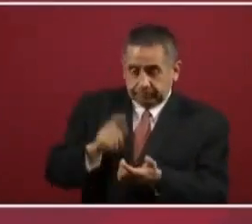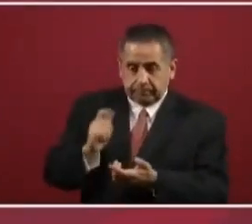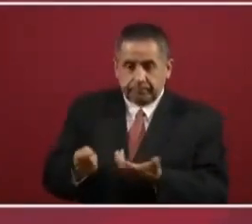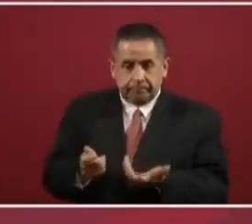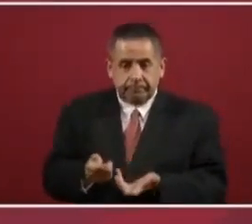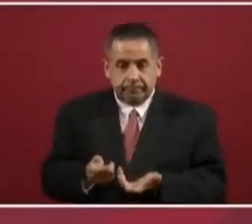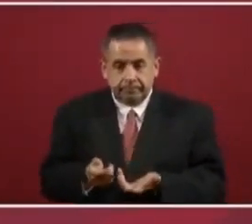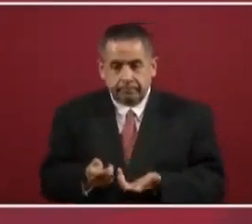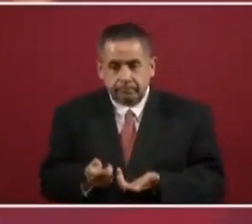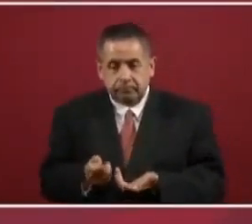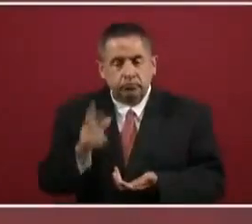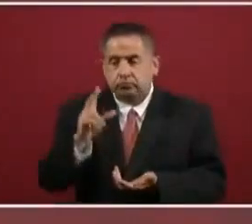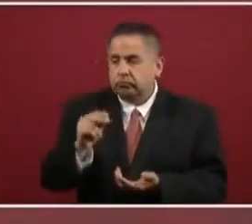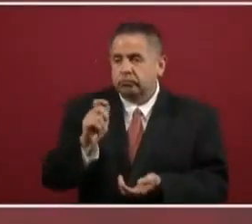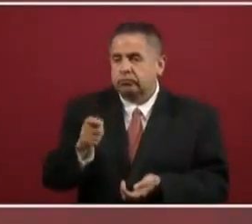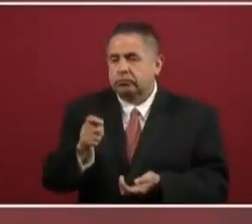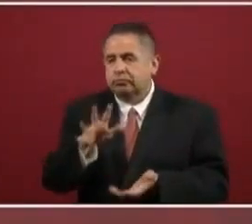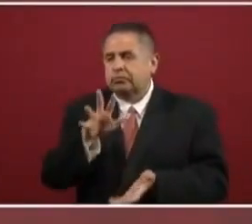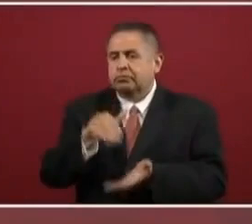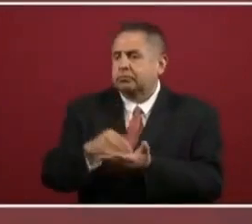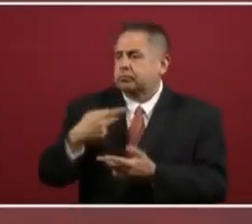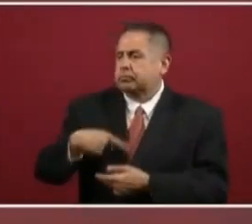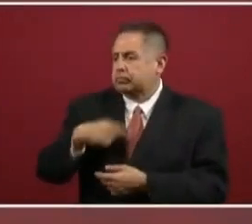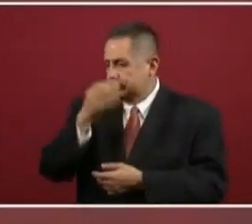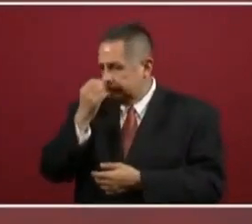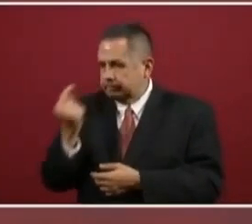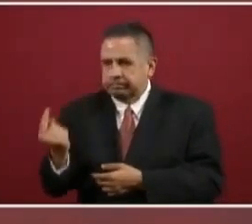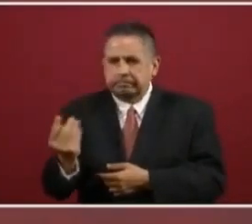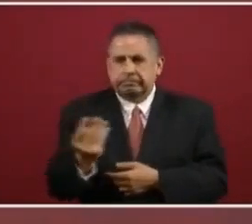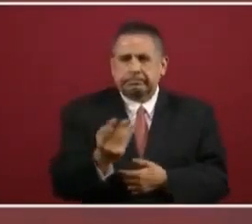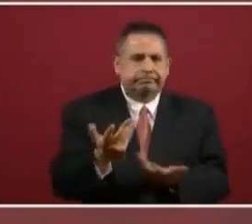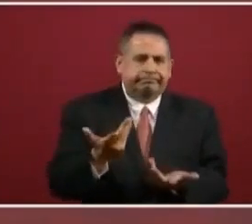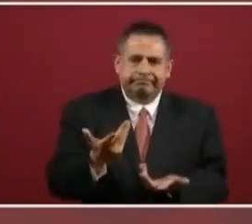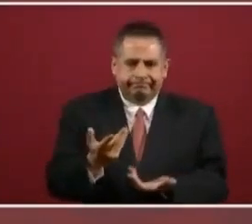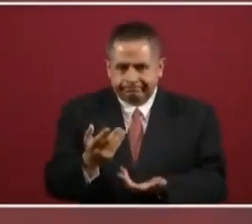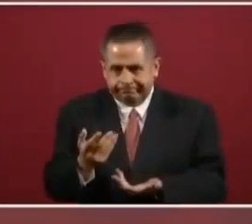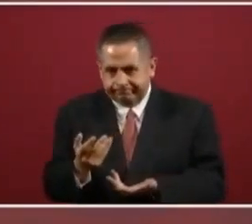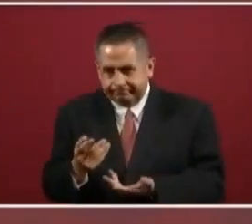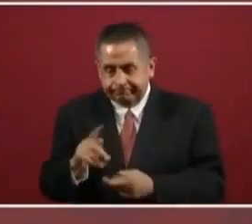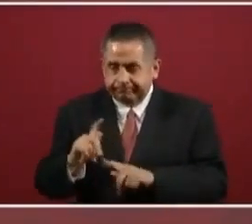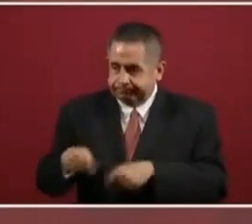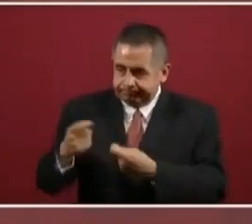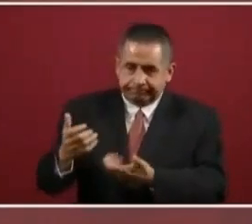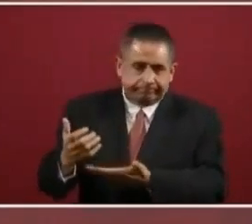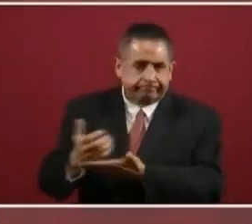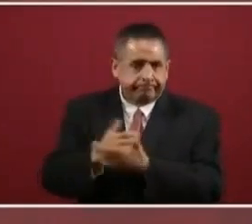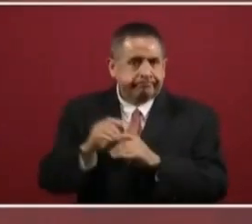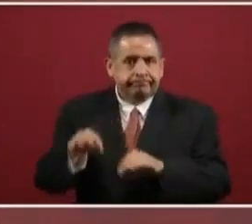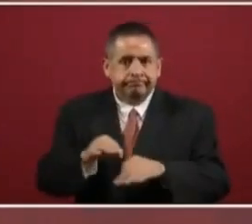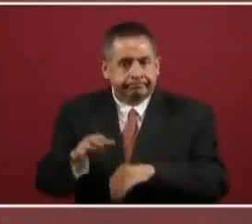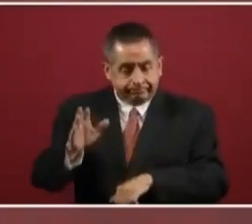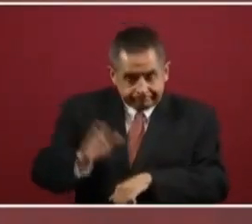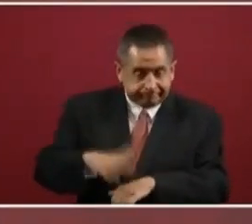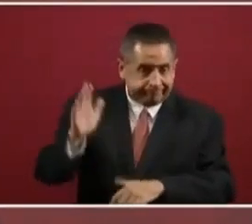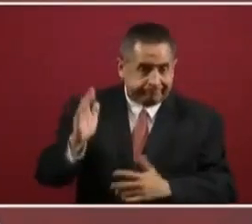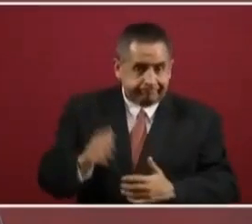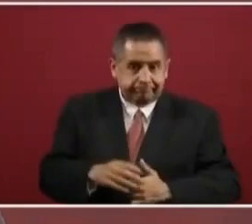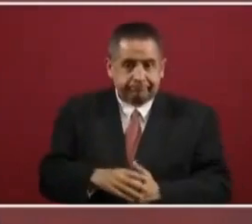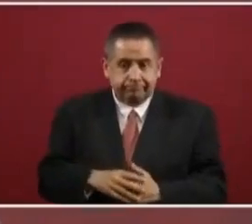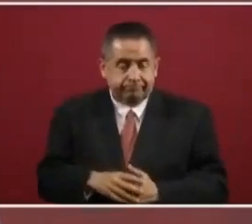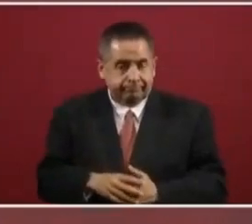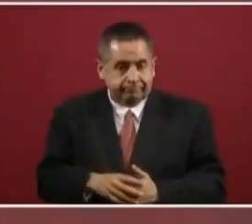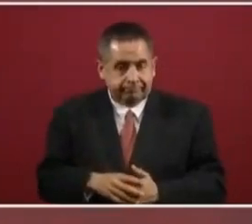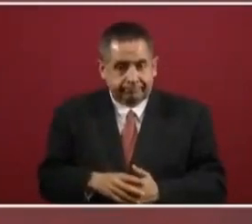Pues no son 5000 elementos los que se van a contratar sí